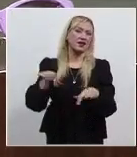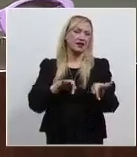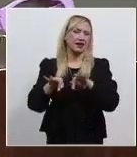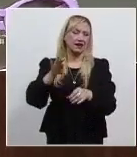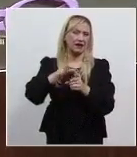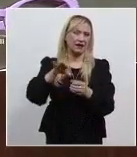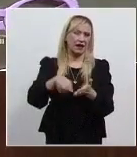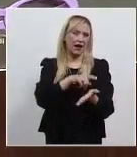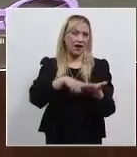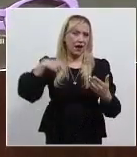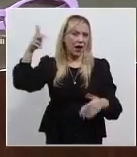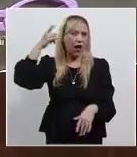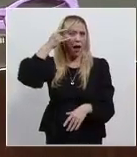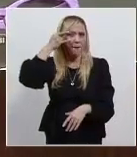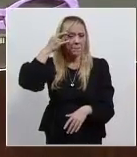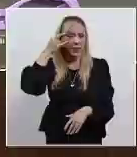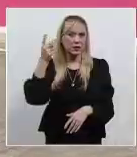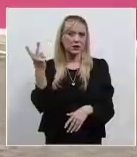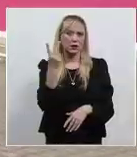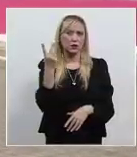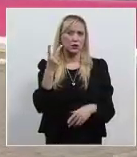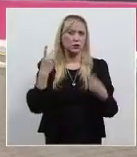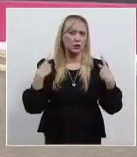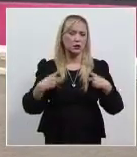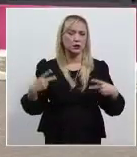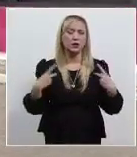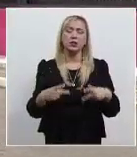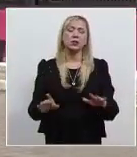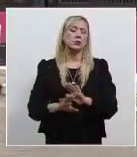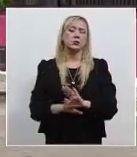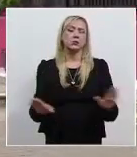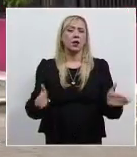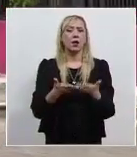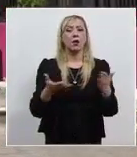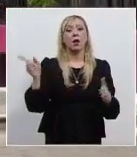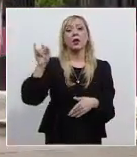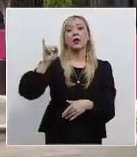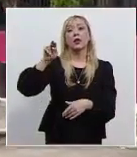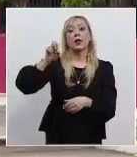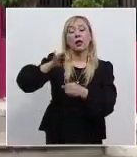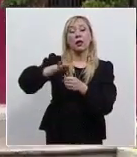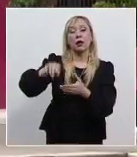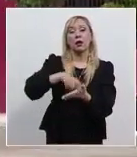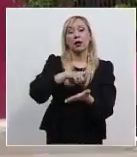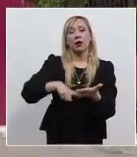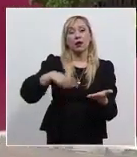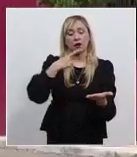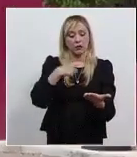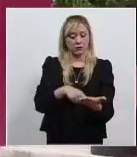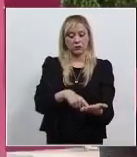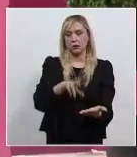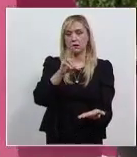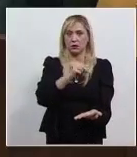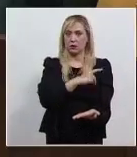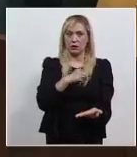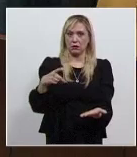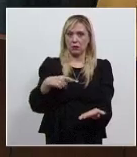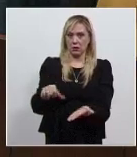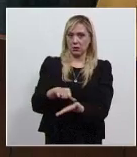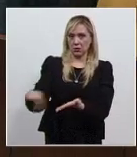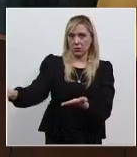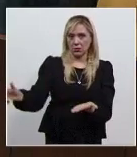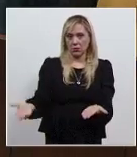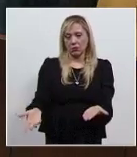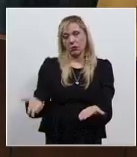Electoral de Campeche, confirmando con ello la resolución del INE que había declarado infundado dicho procedimiento. En